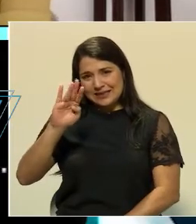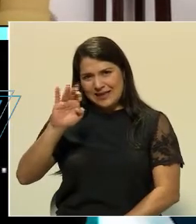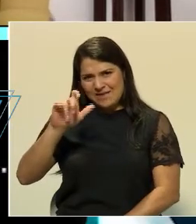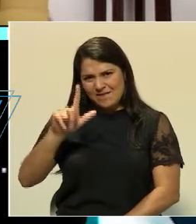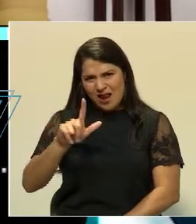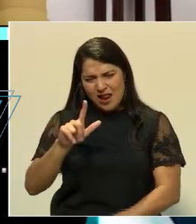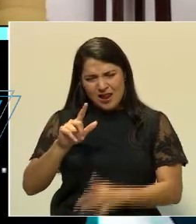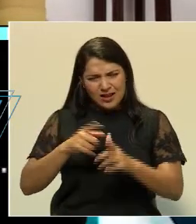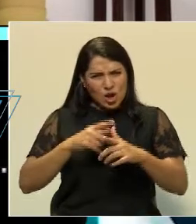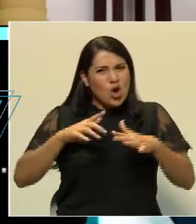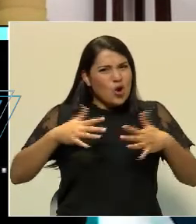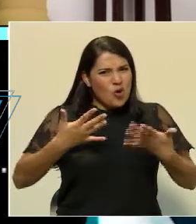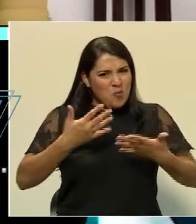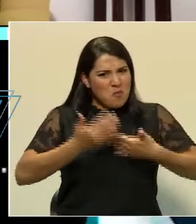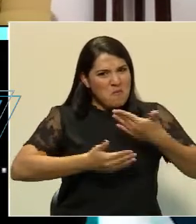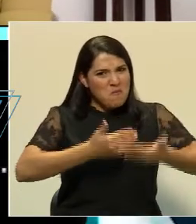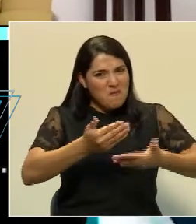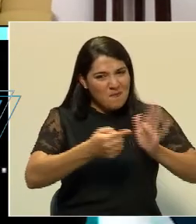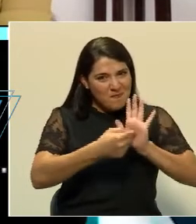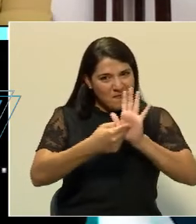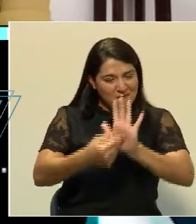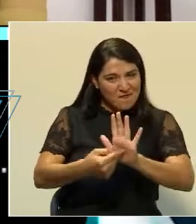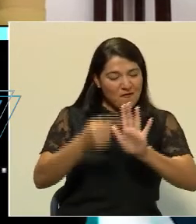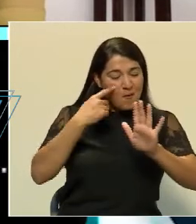exposiciones virtuales?